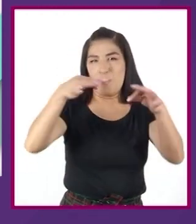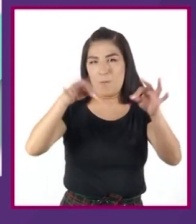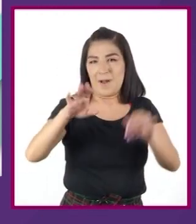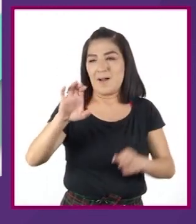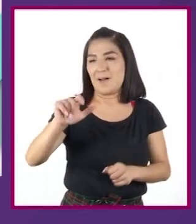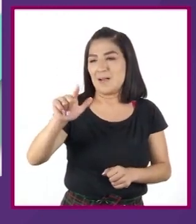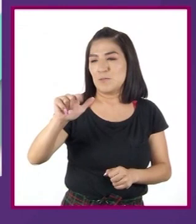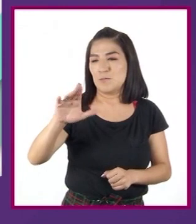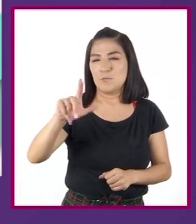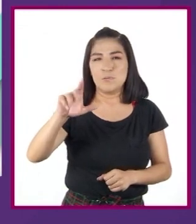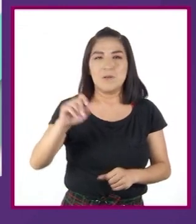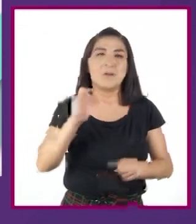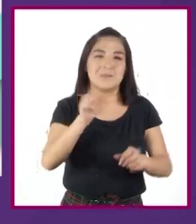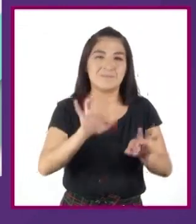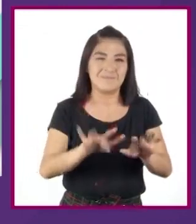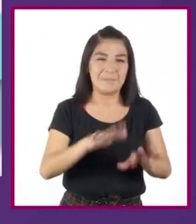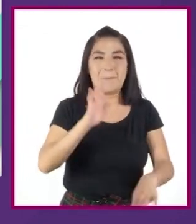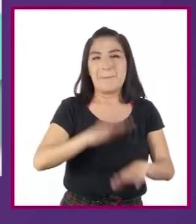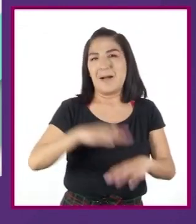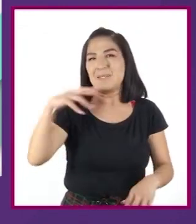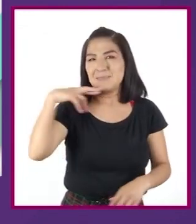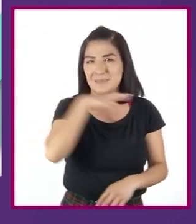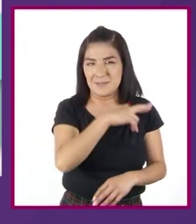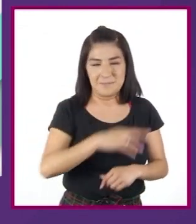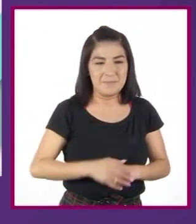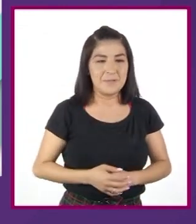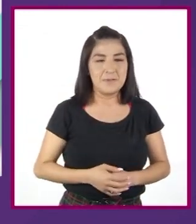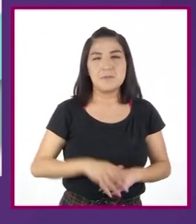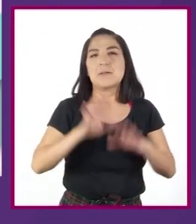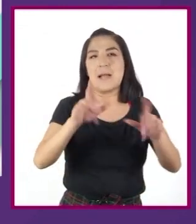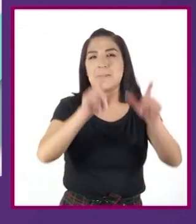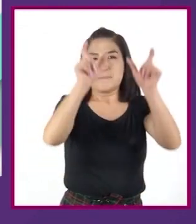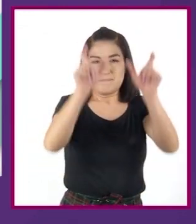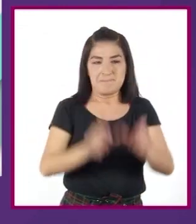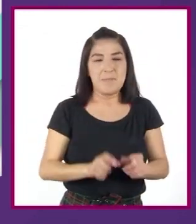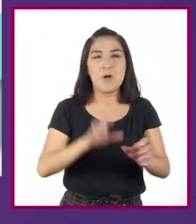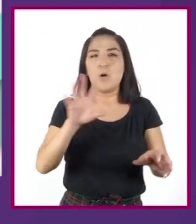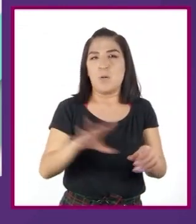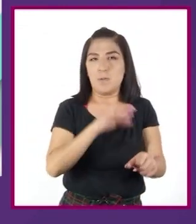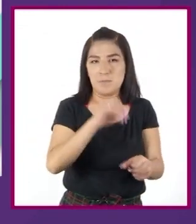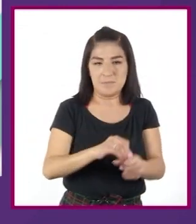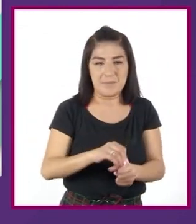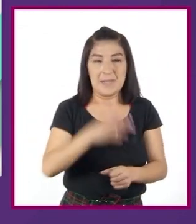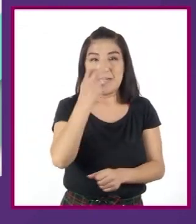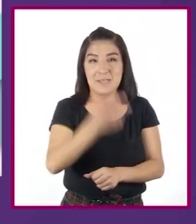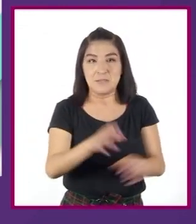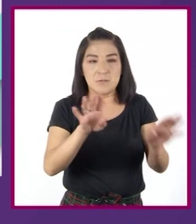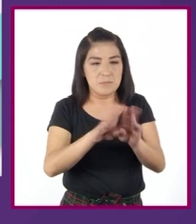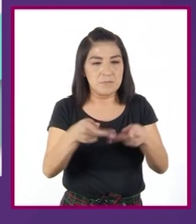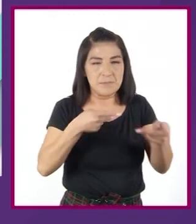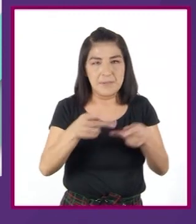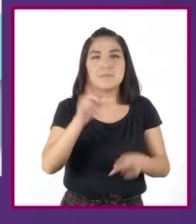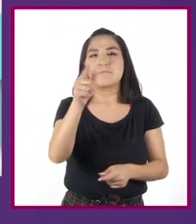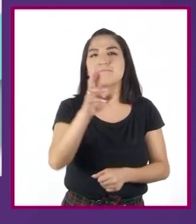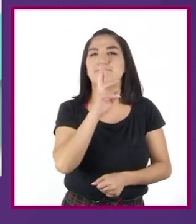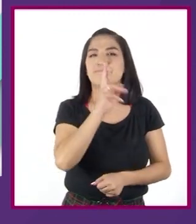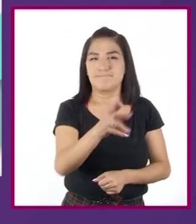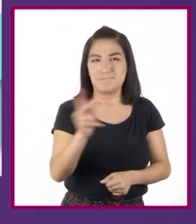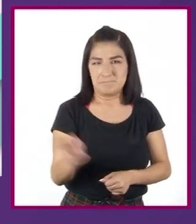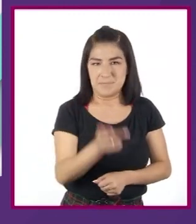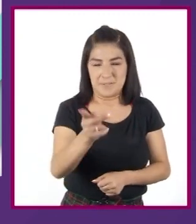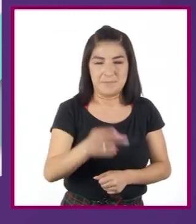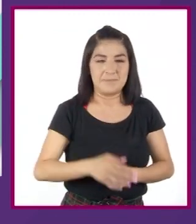fue eficiente. Ya tenemos la tabla completa y con los cálculos realizados contesten las siguientes